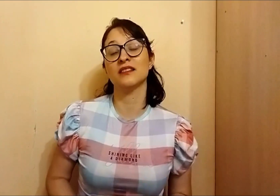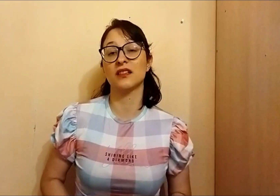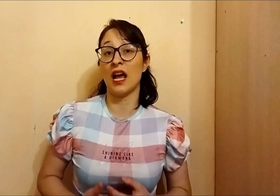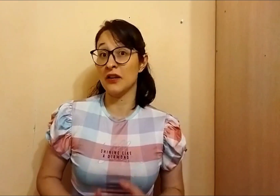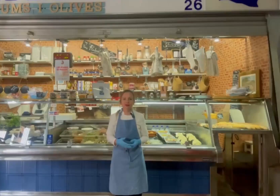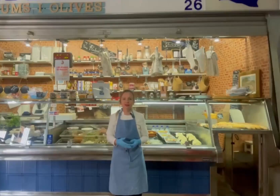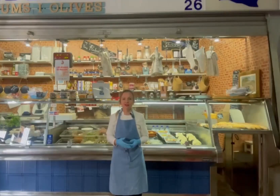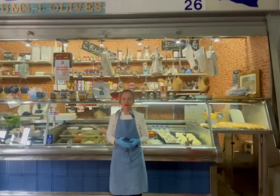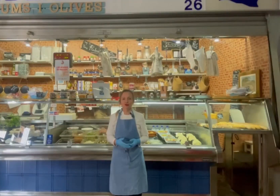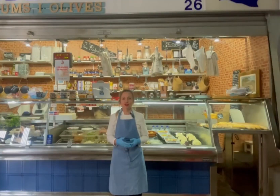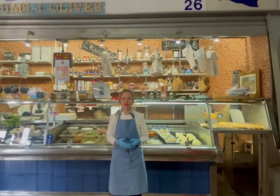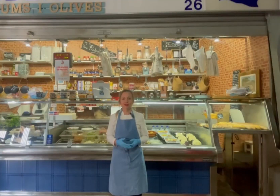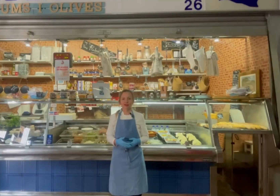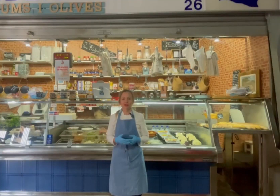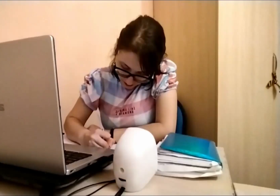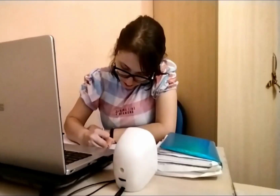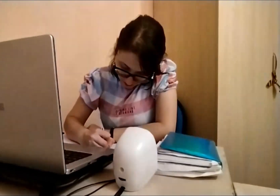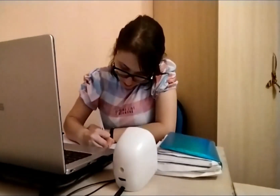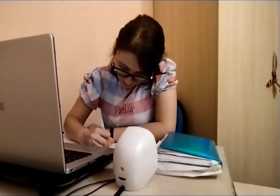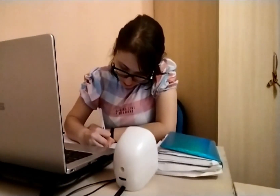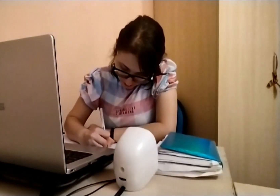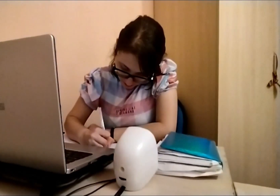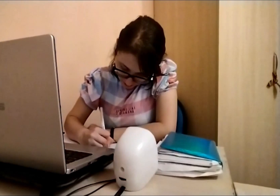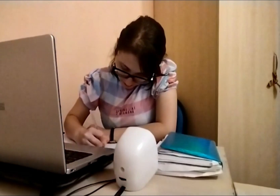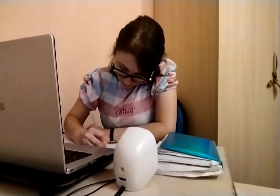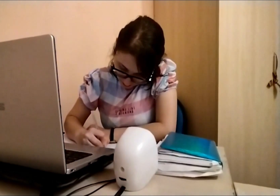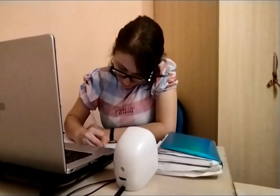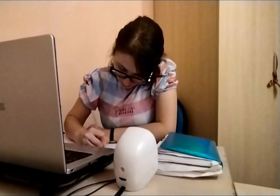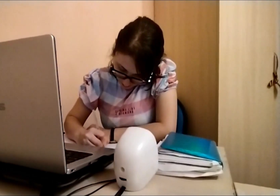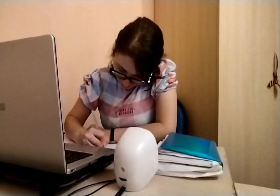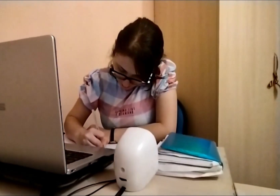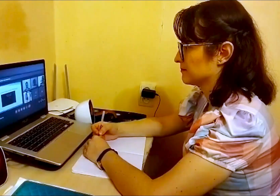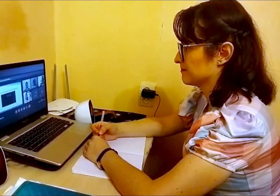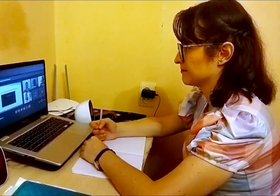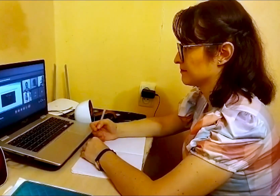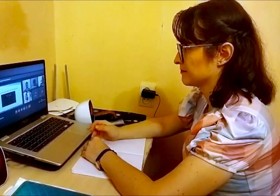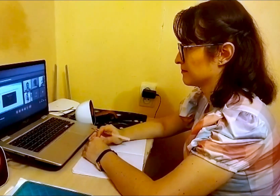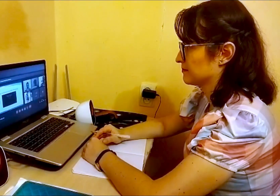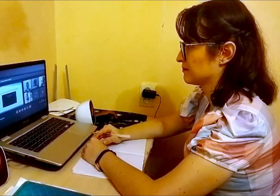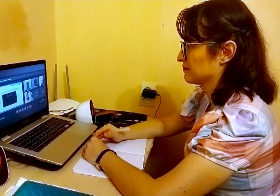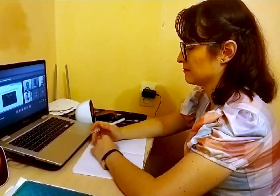como lo ha enseñado la doctora María Luisa Piraquive con su ejemplo.